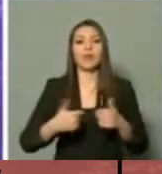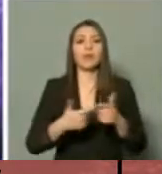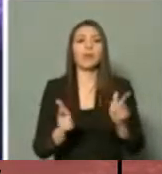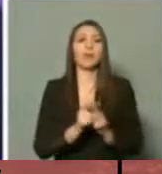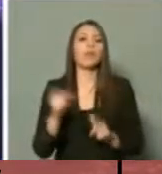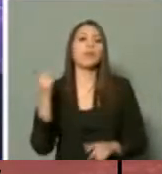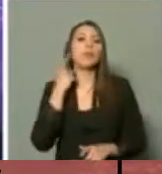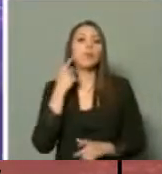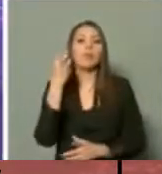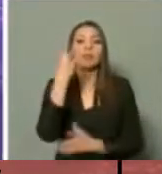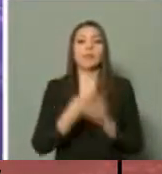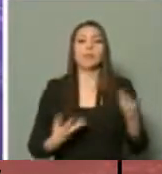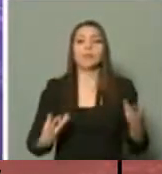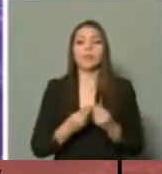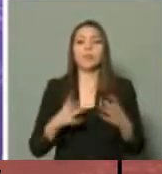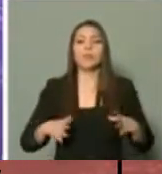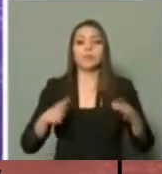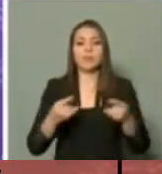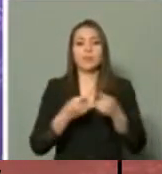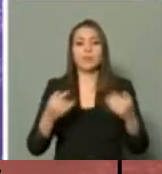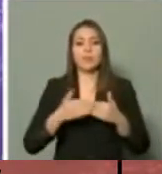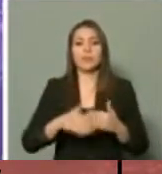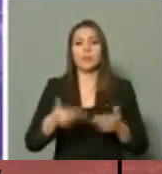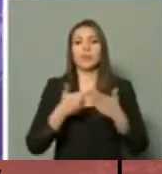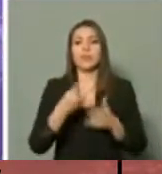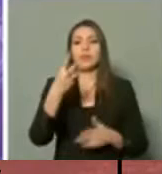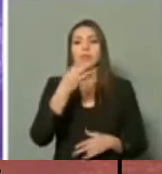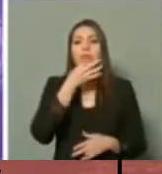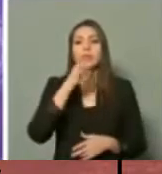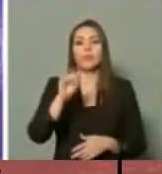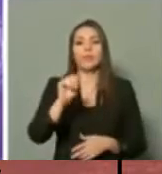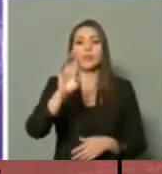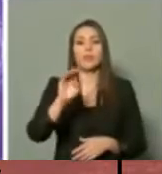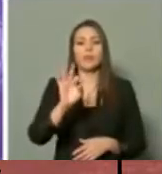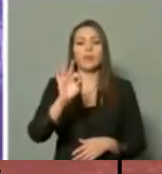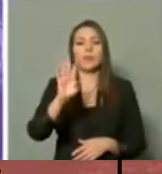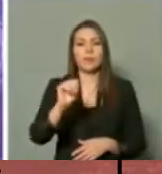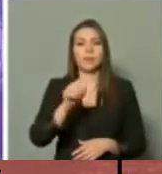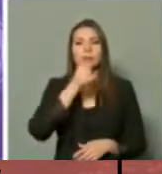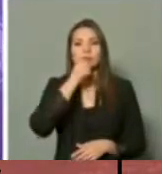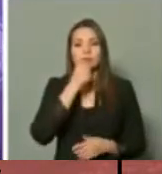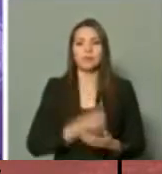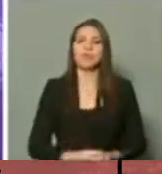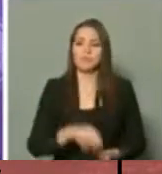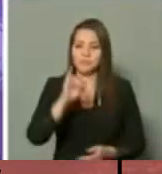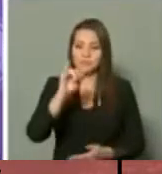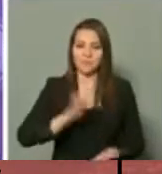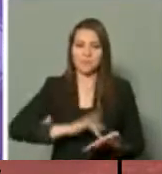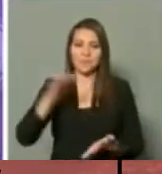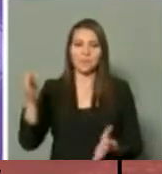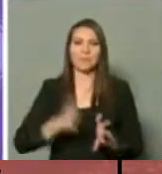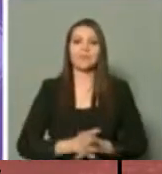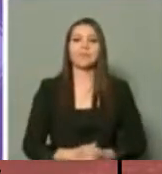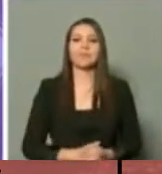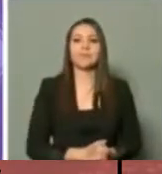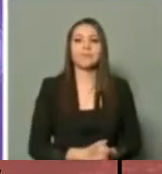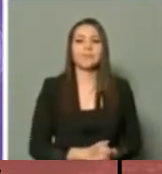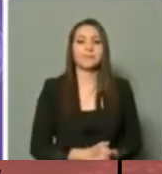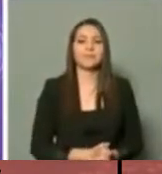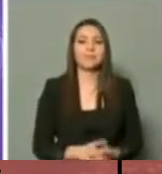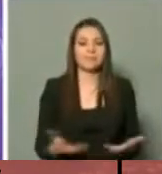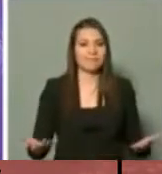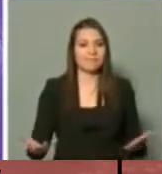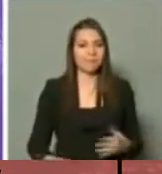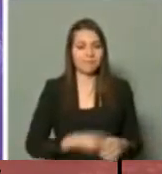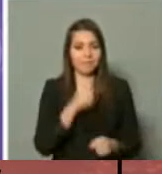usted responder? En su bolsa de tiempo tiene 3 minutos con 49 segundos. ¿Desea hacerlo? Ahora sí, muchísimas gracias. Adelante. Bueno, primero que nada, quiero informarle